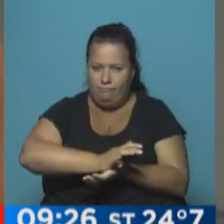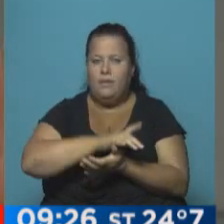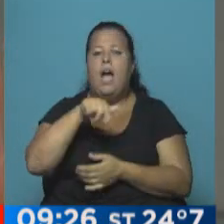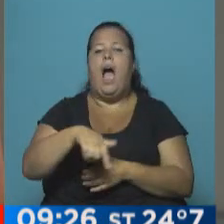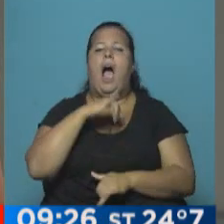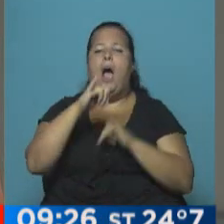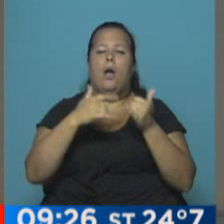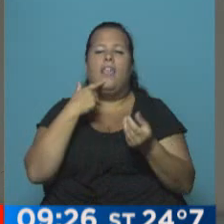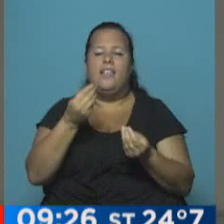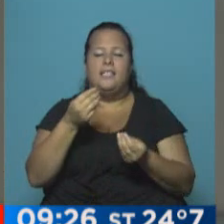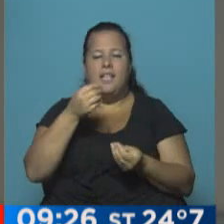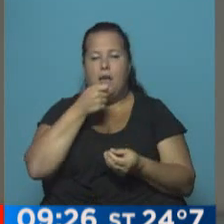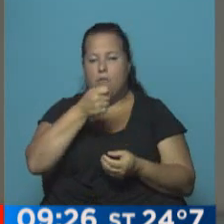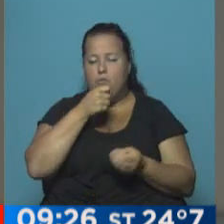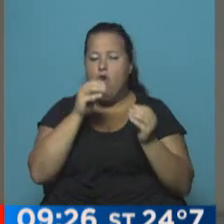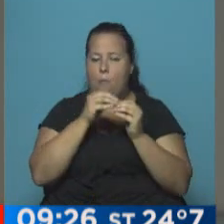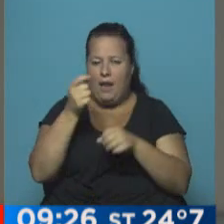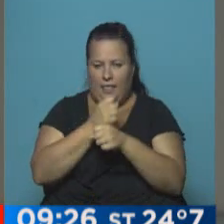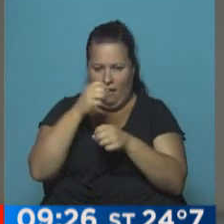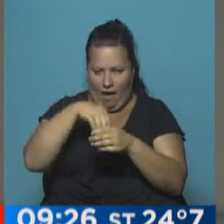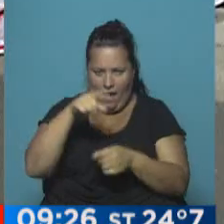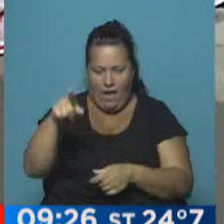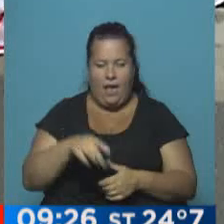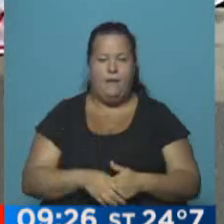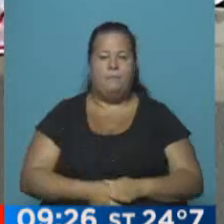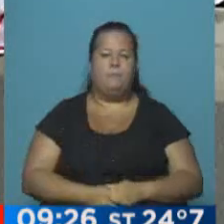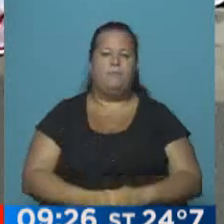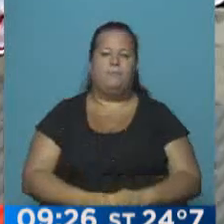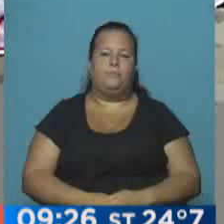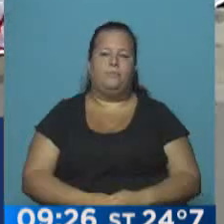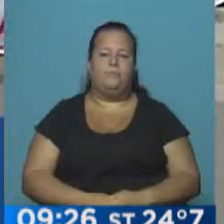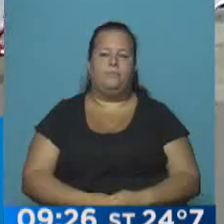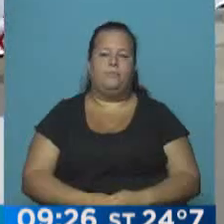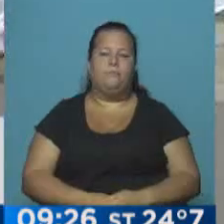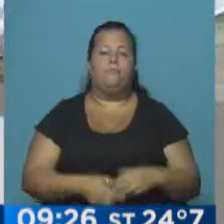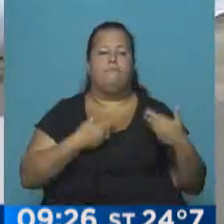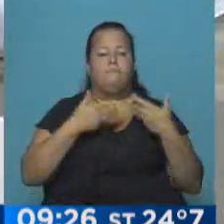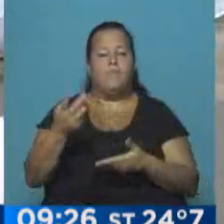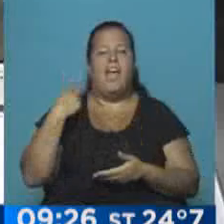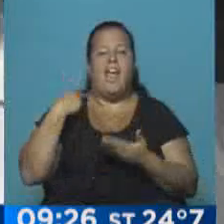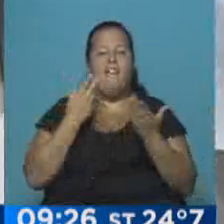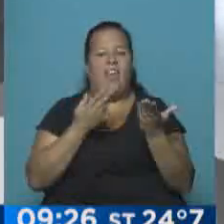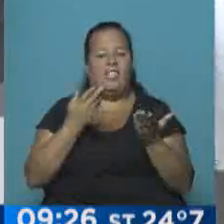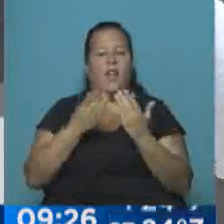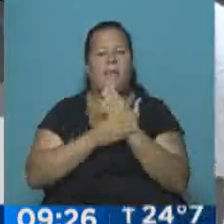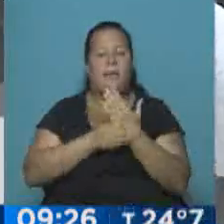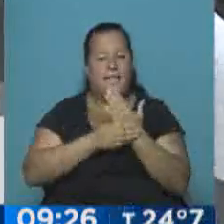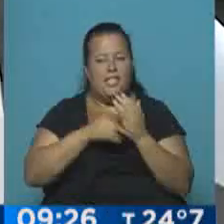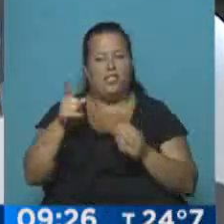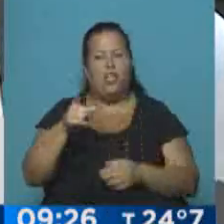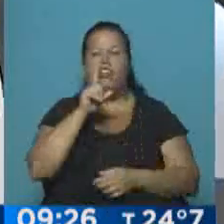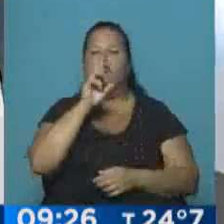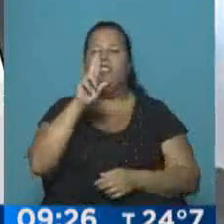caso vamos a escuchar el testimonio de uno de los trabajadores. Nos recibió el jefe de asesores del jefe de gabinete del ministro